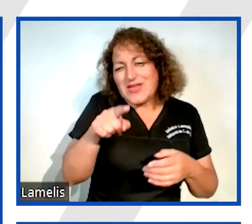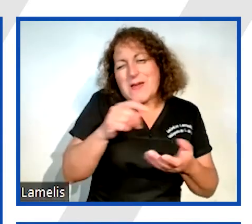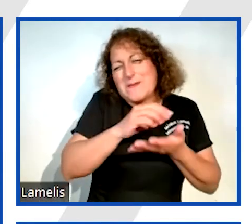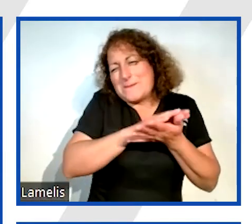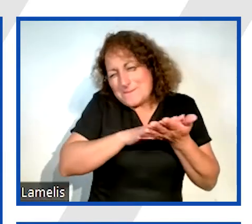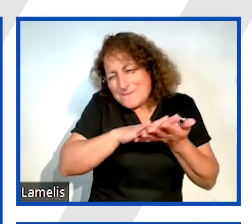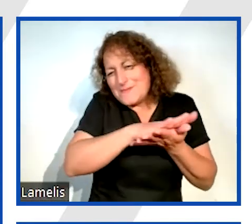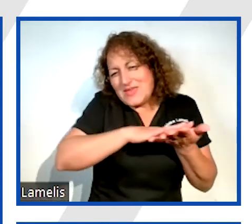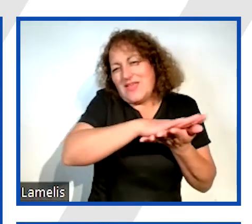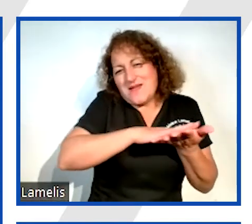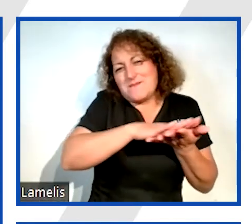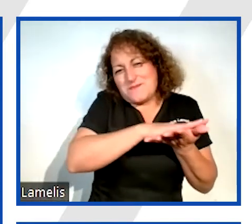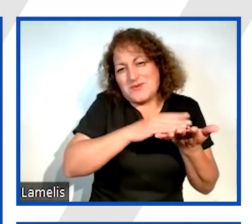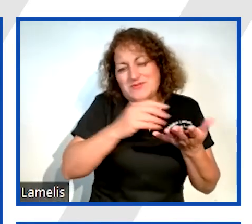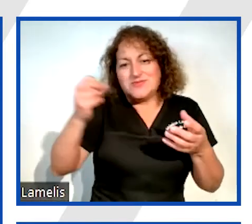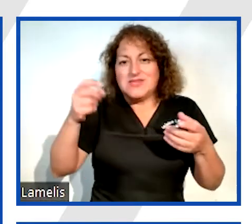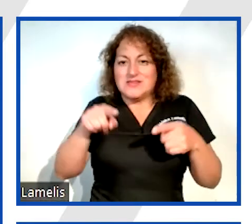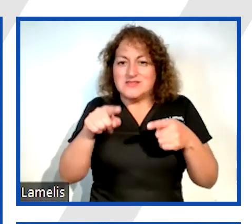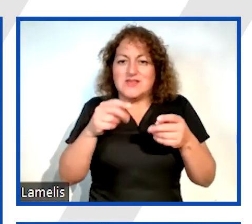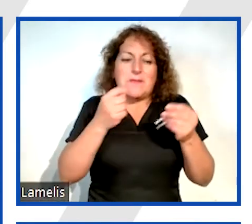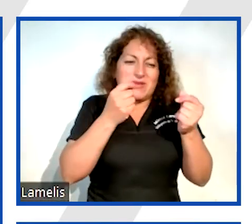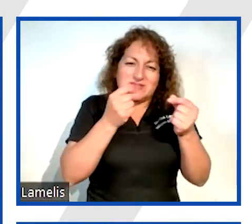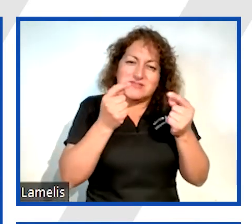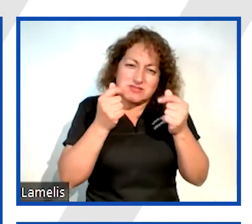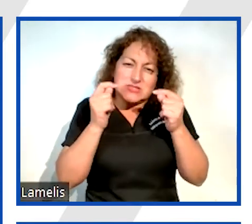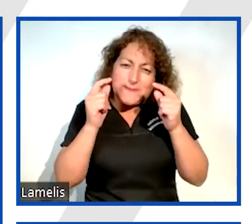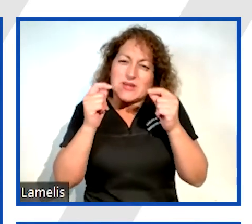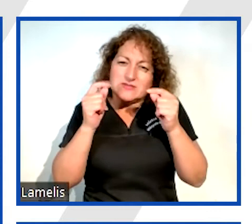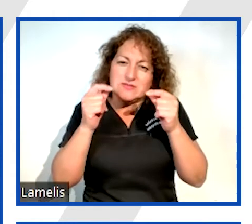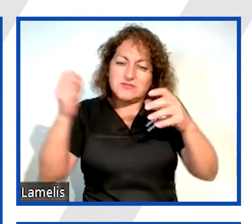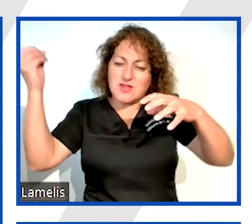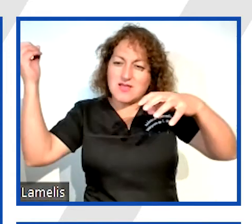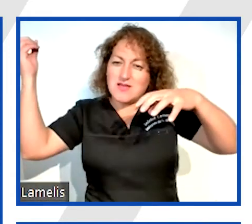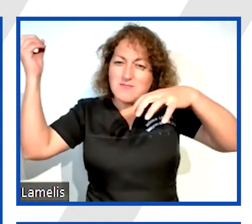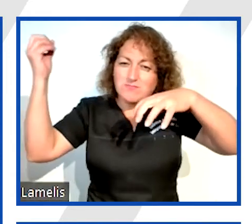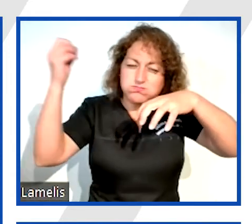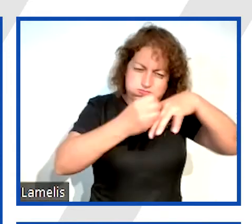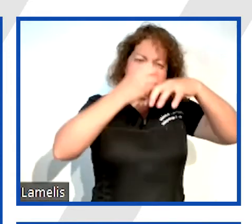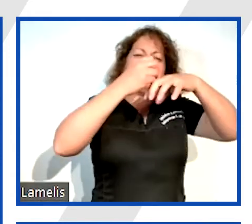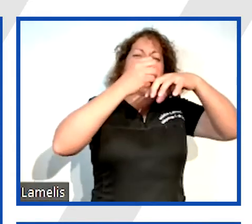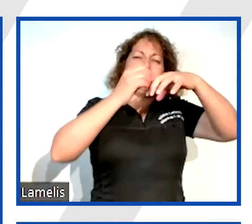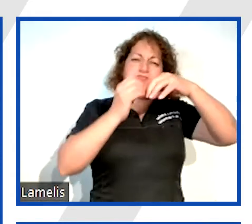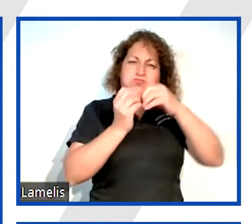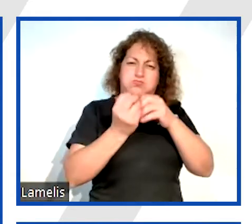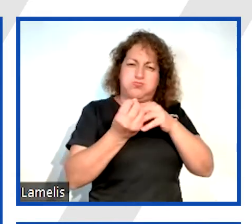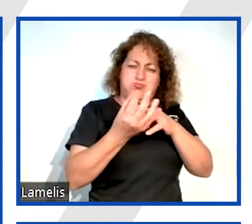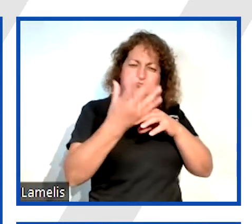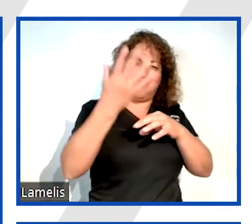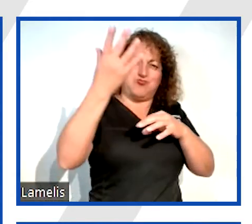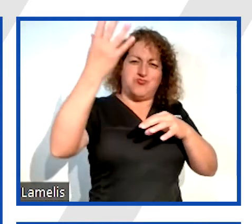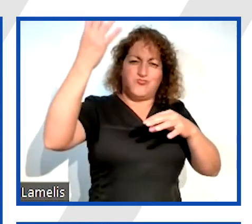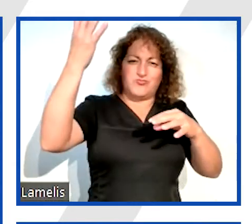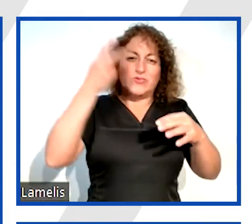una recreación verdad de cómo se ve un una colisión de esteroide verdad entonces si se